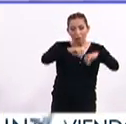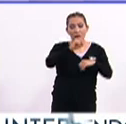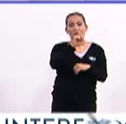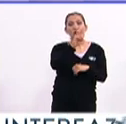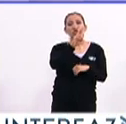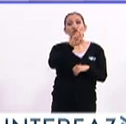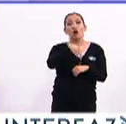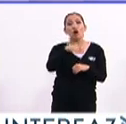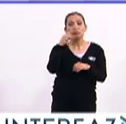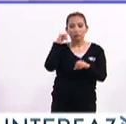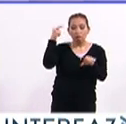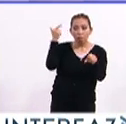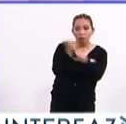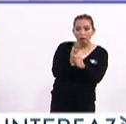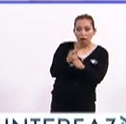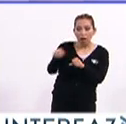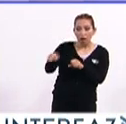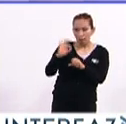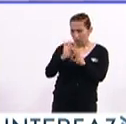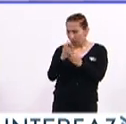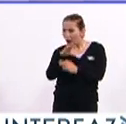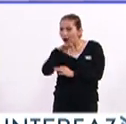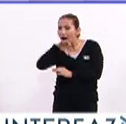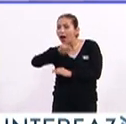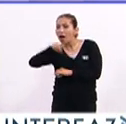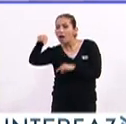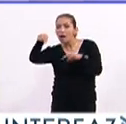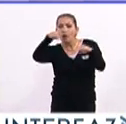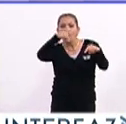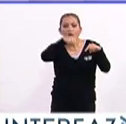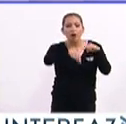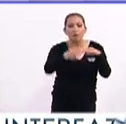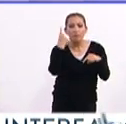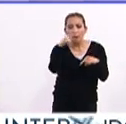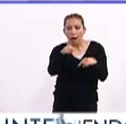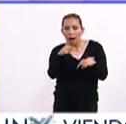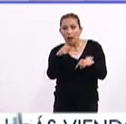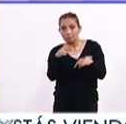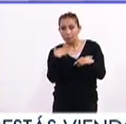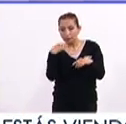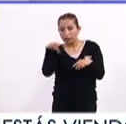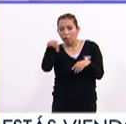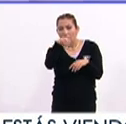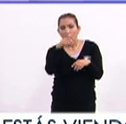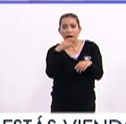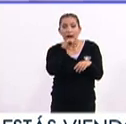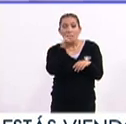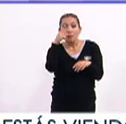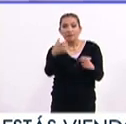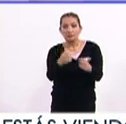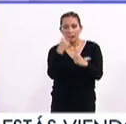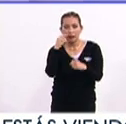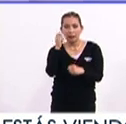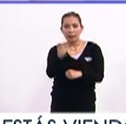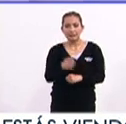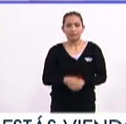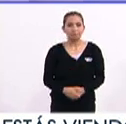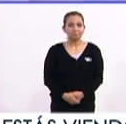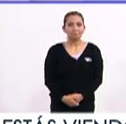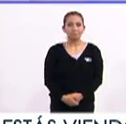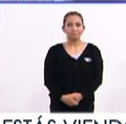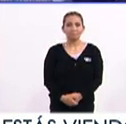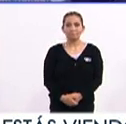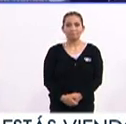dron que detecta formas de calor con fines de firmas de calor más bien con fines de rescate. Veamos de qué se trata.